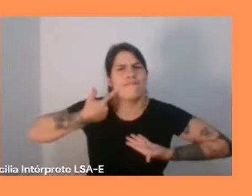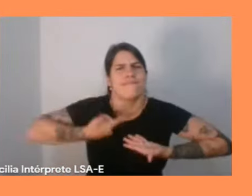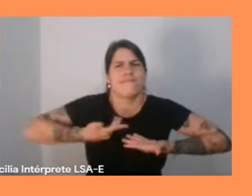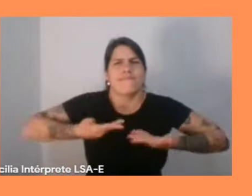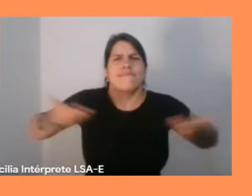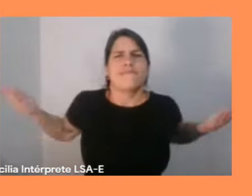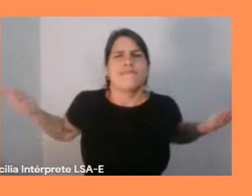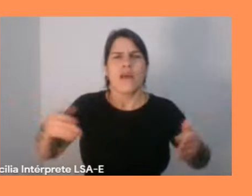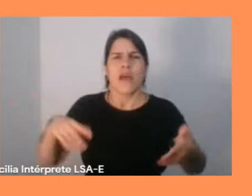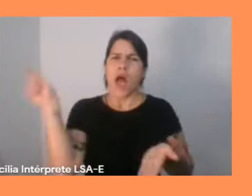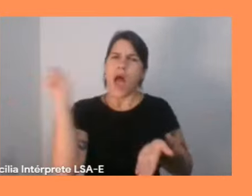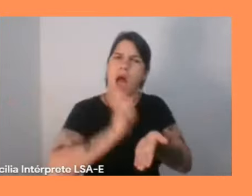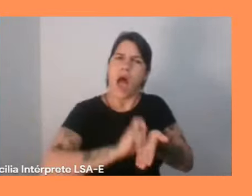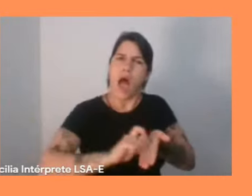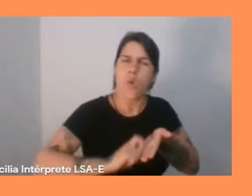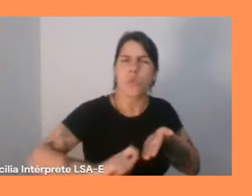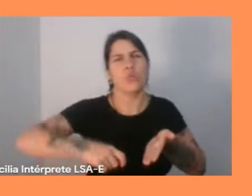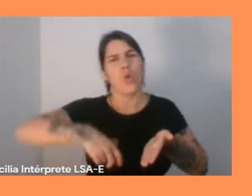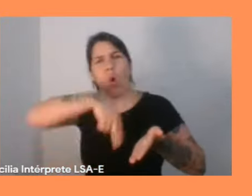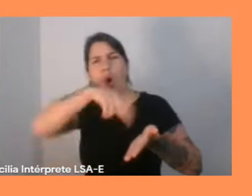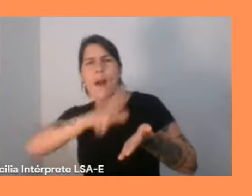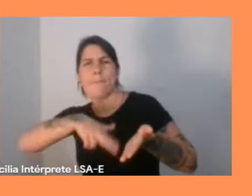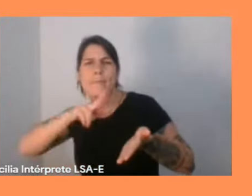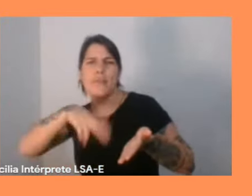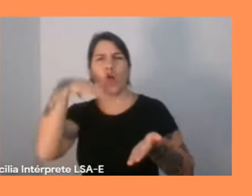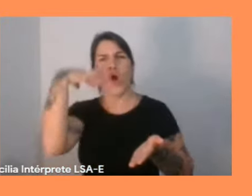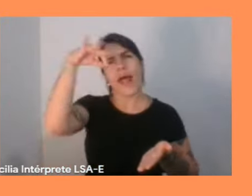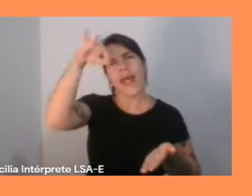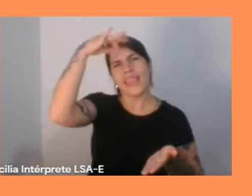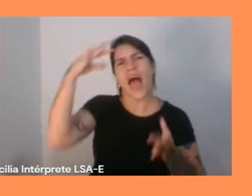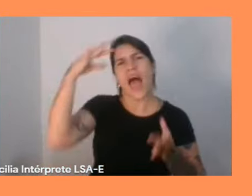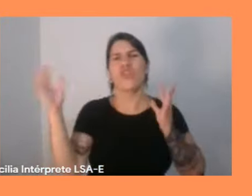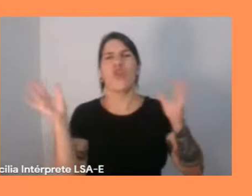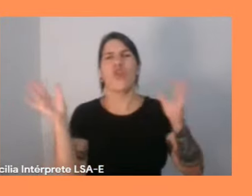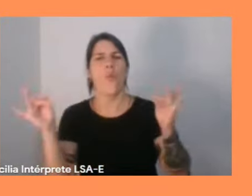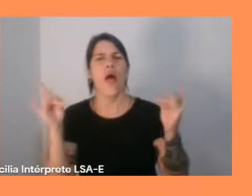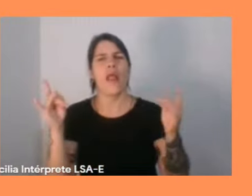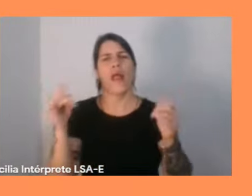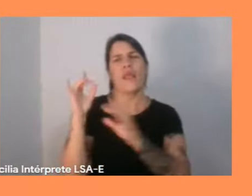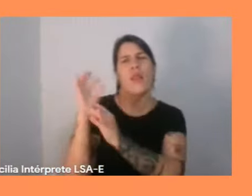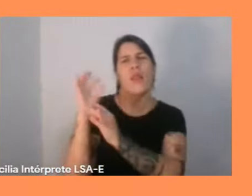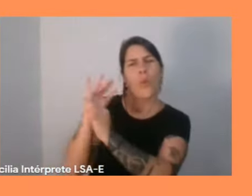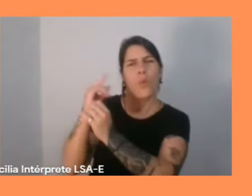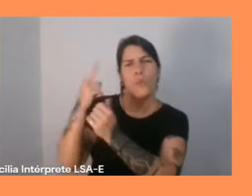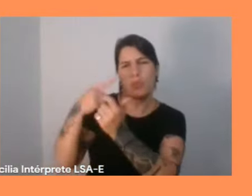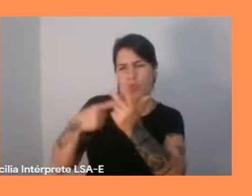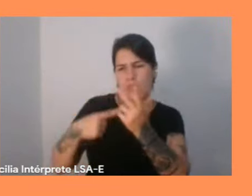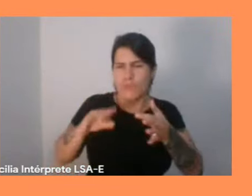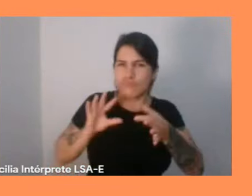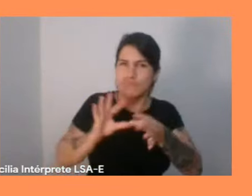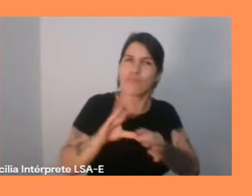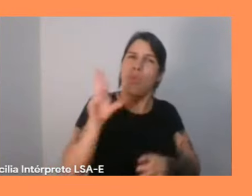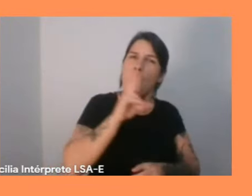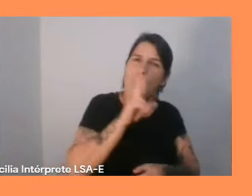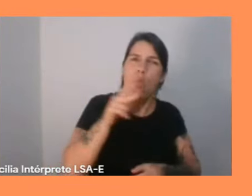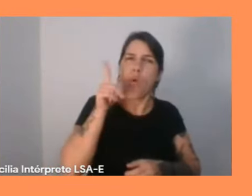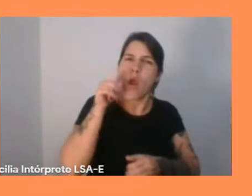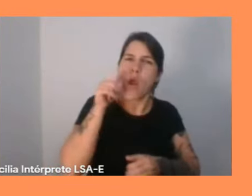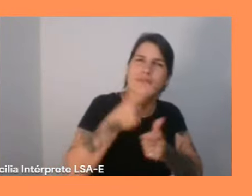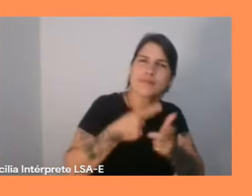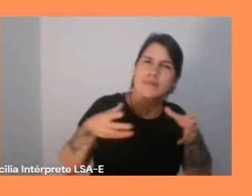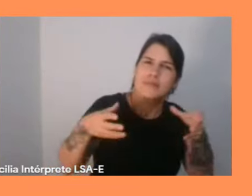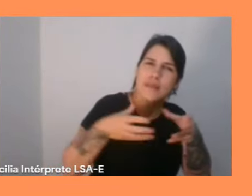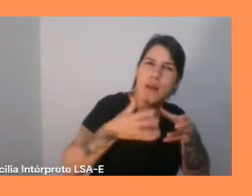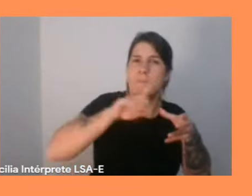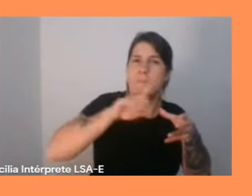la discriminación en expectativas de producción y analizar críticamente los tabúes en el estudio